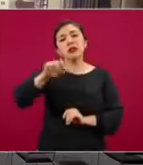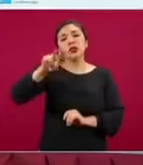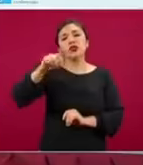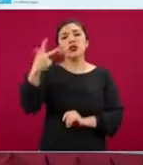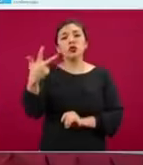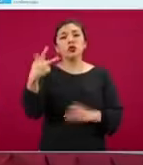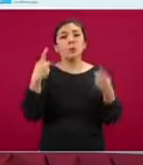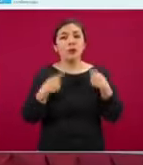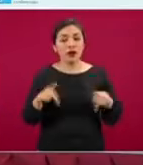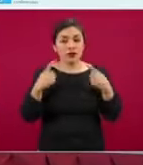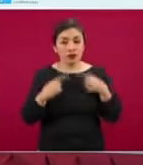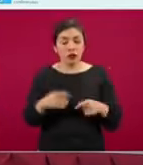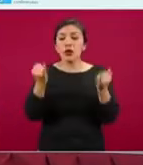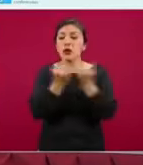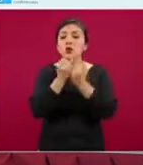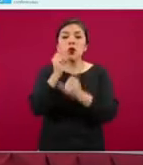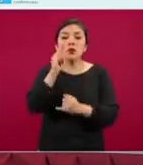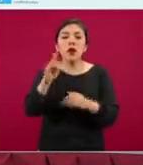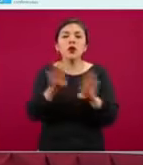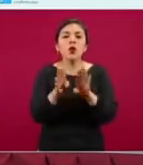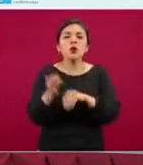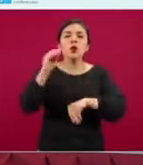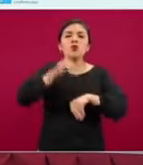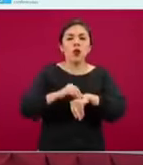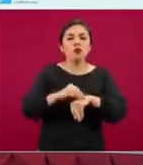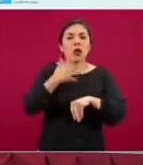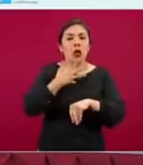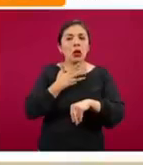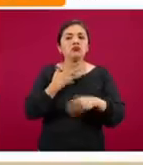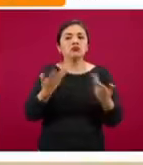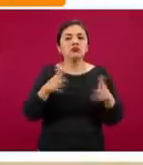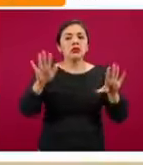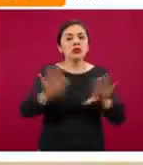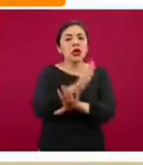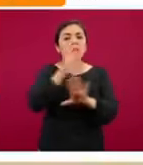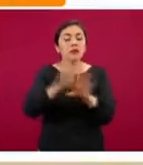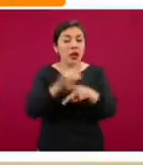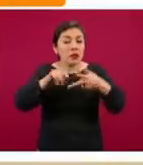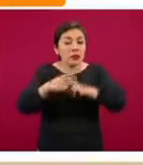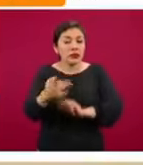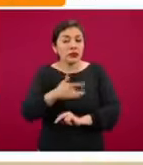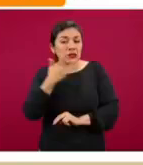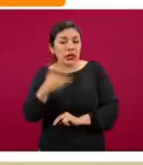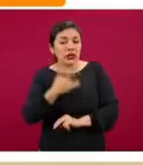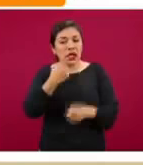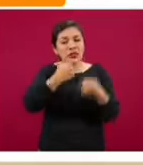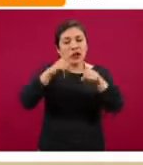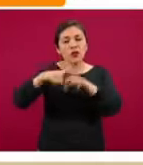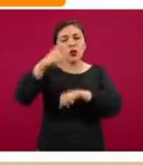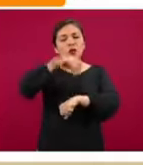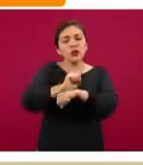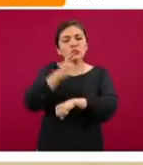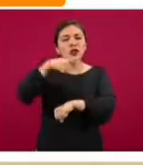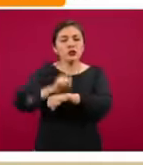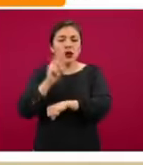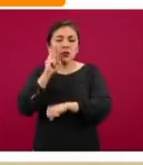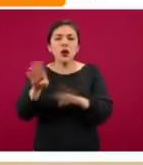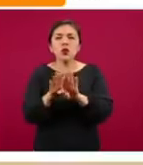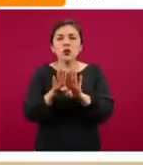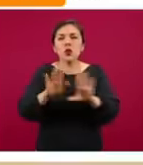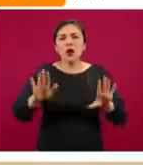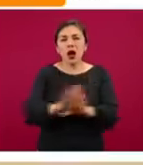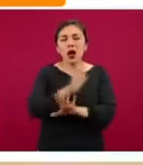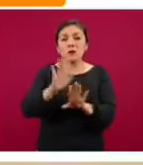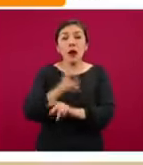1.032.688, y vemos también su comportamiento, es decir, cómo han estado iniciando síntomas para cada una de las semanas epidemiológicas y por lo